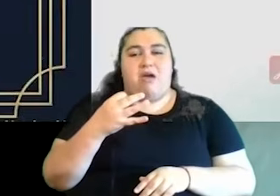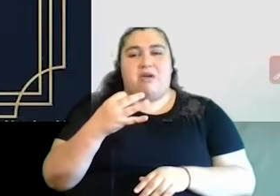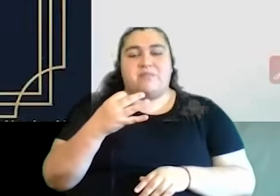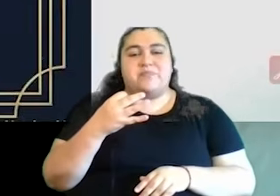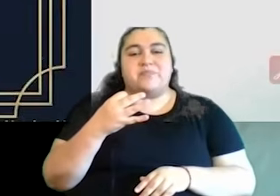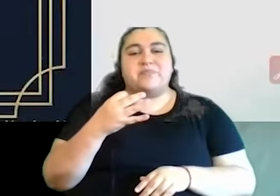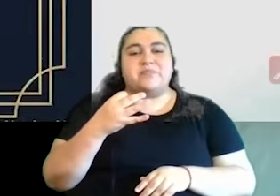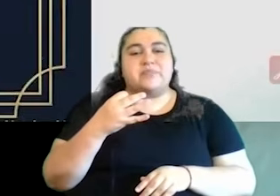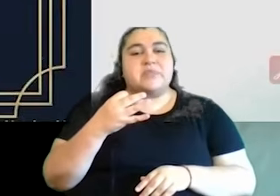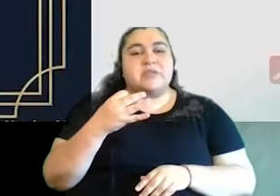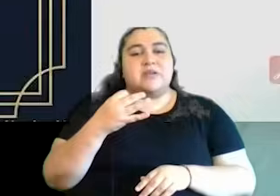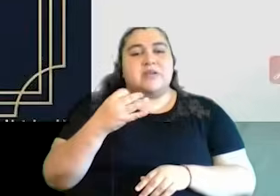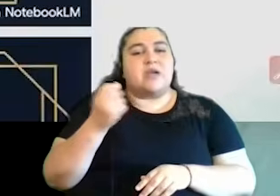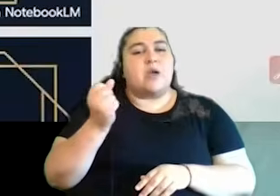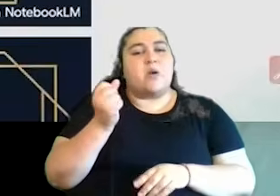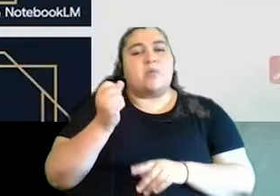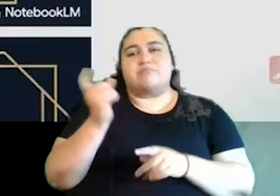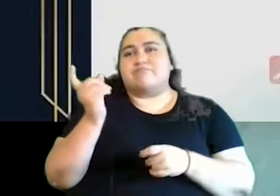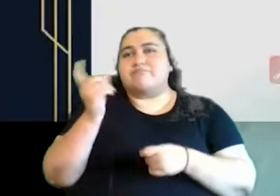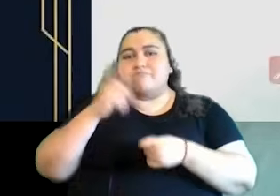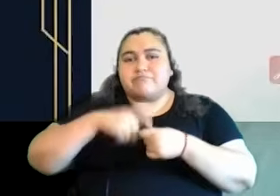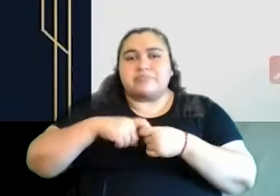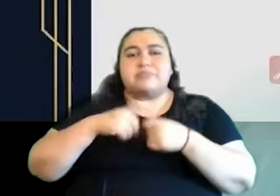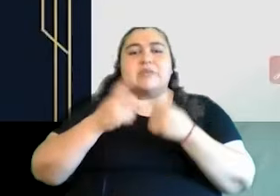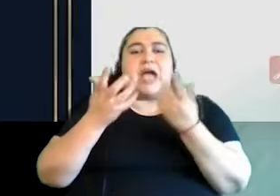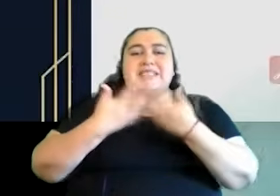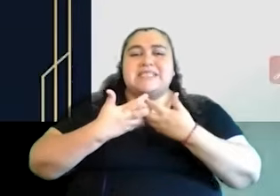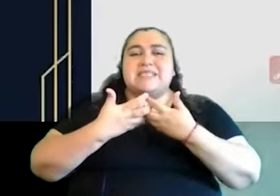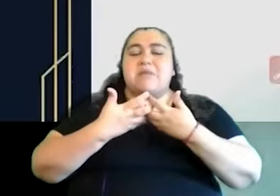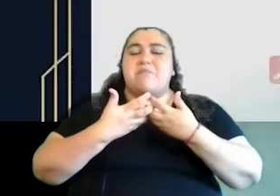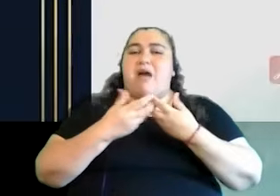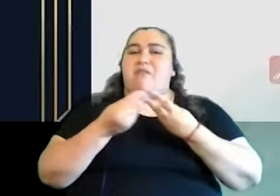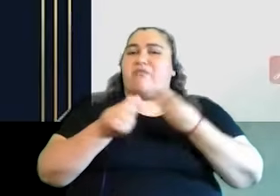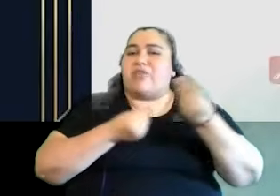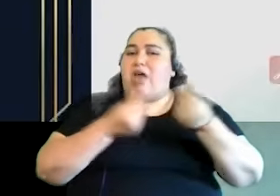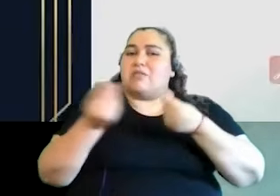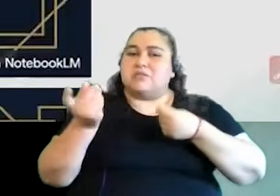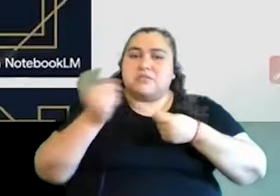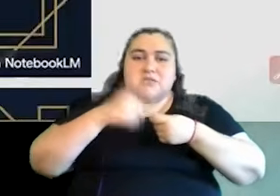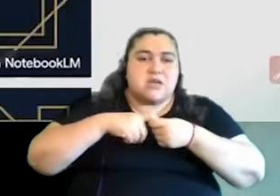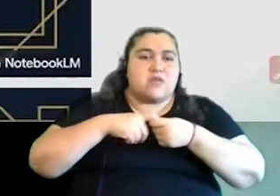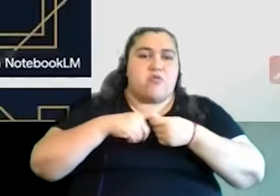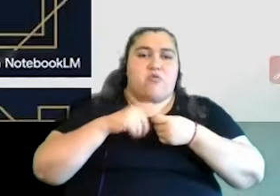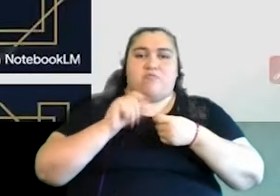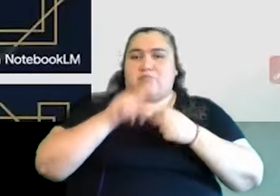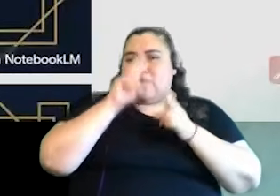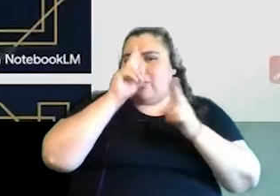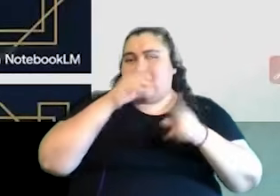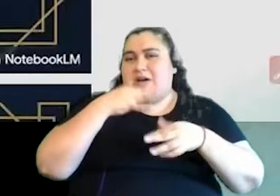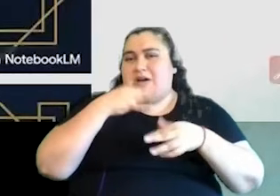la bancarización o la incorporación al sistema financiero de estos fondos.